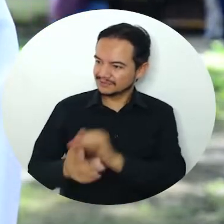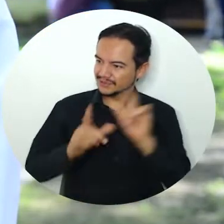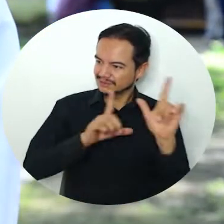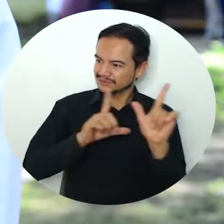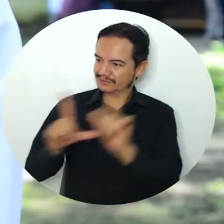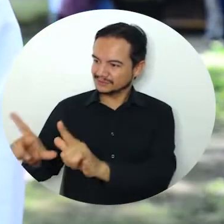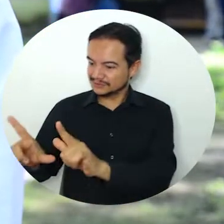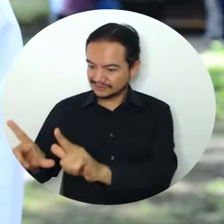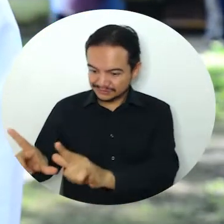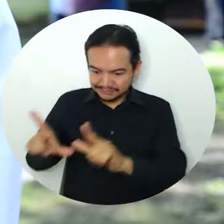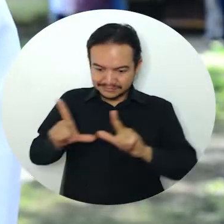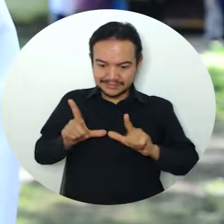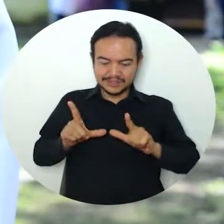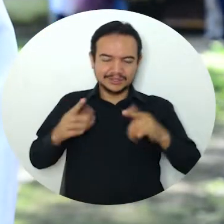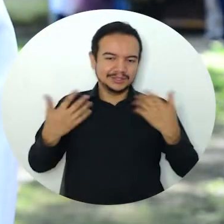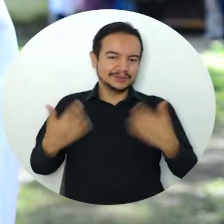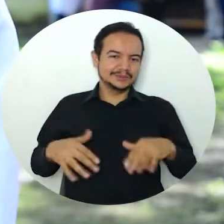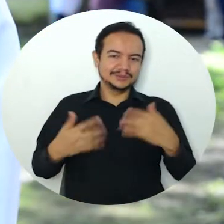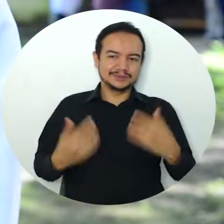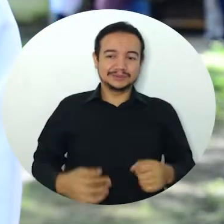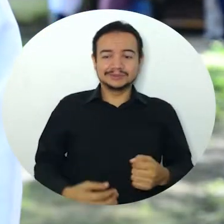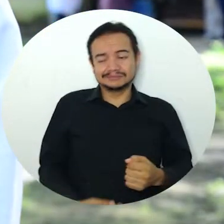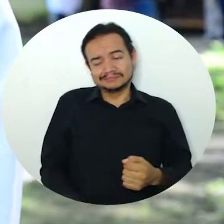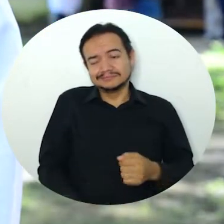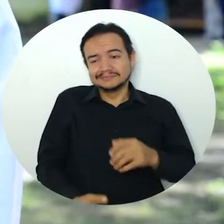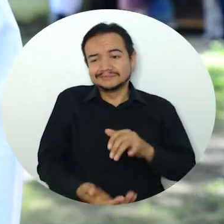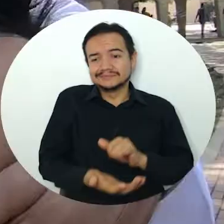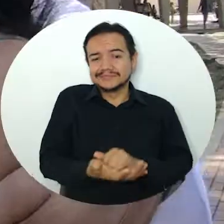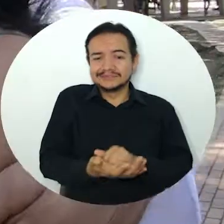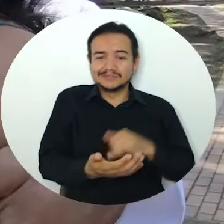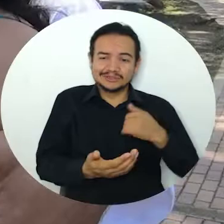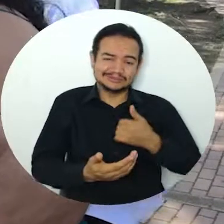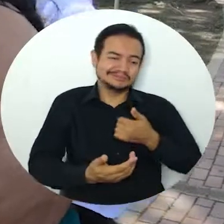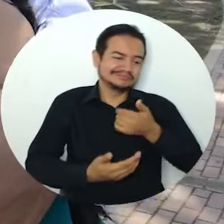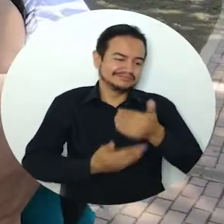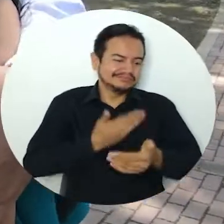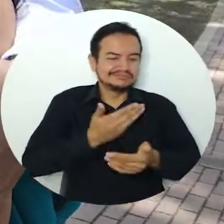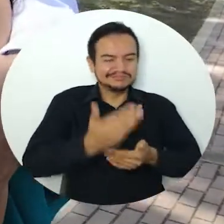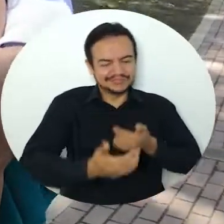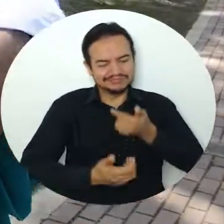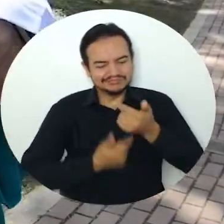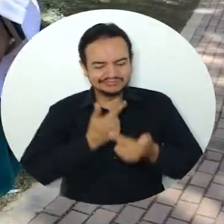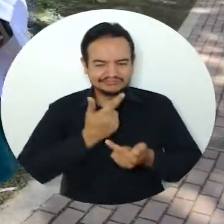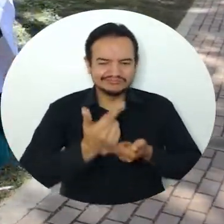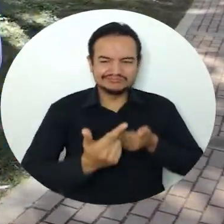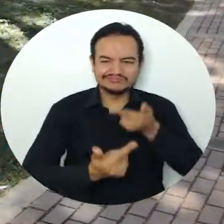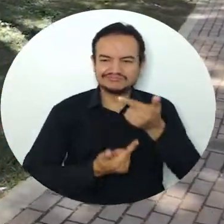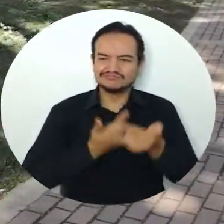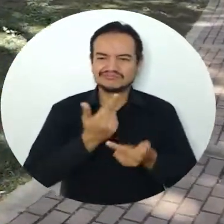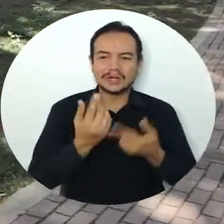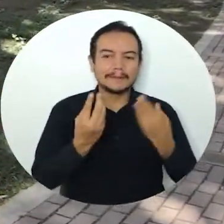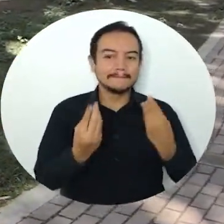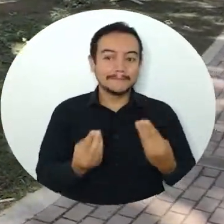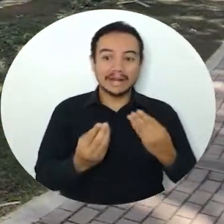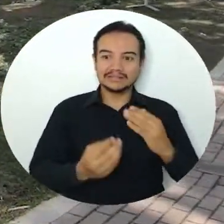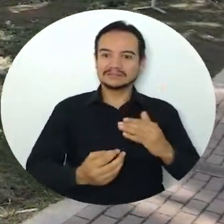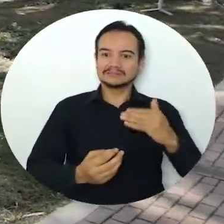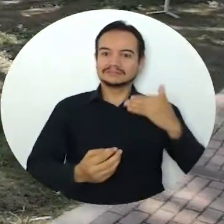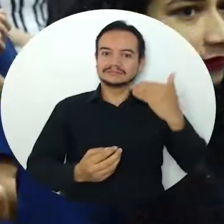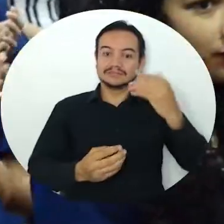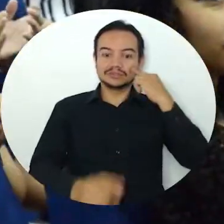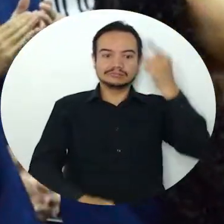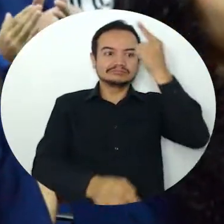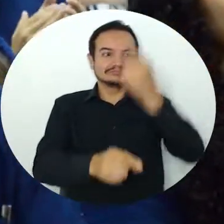este título que, bueno, de una u otra forma hemos venido trabajando, hemos venido desarrollando para que al